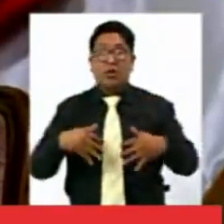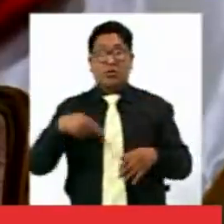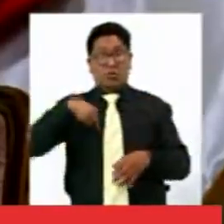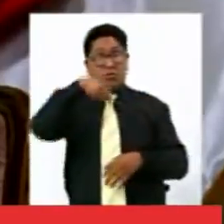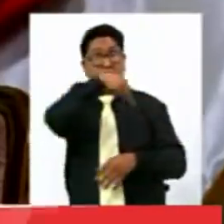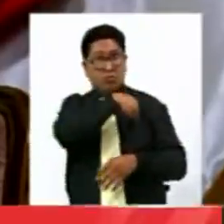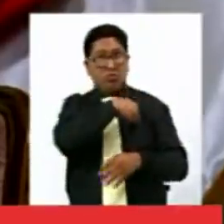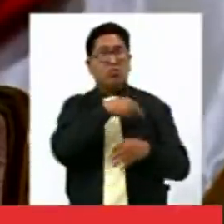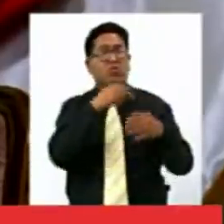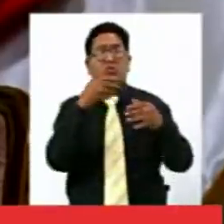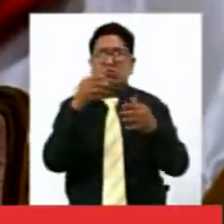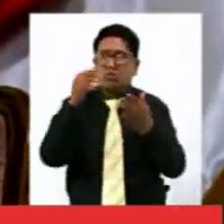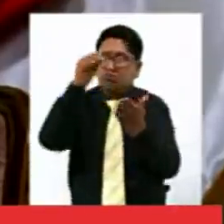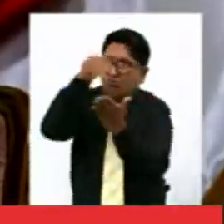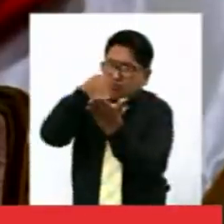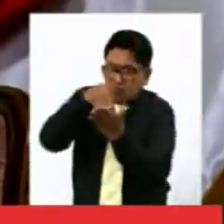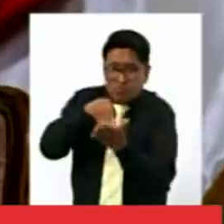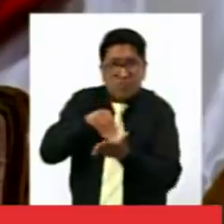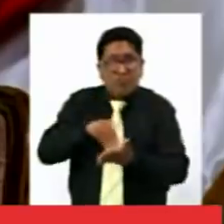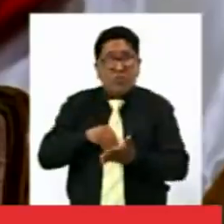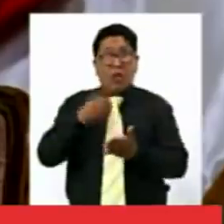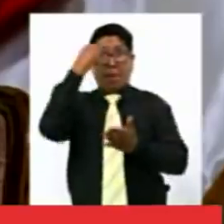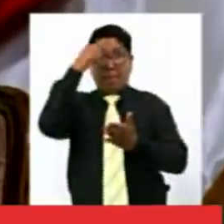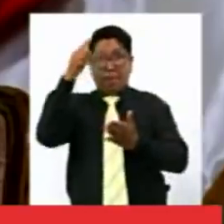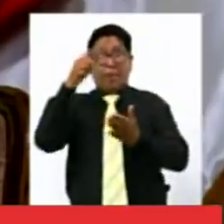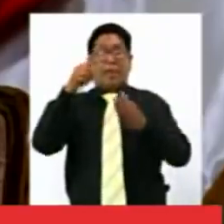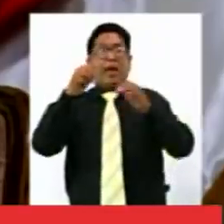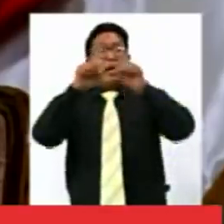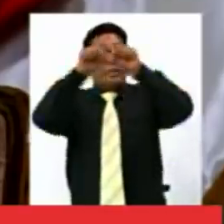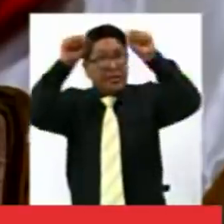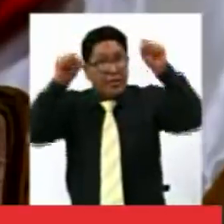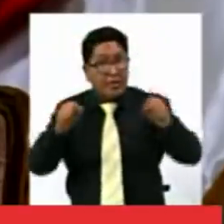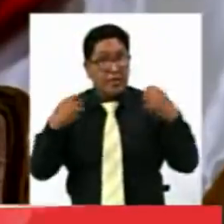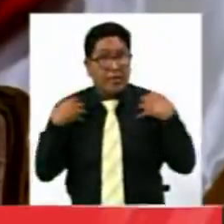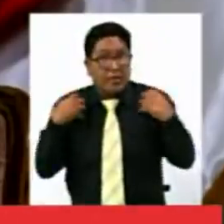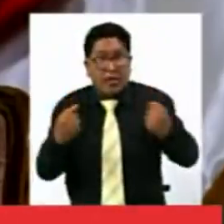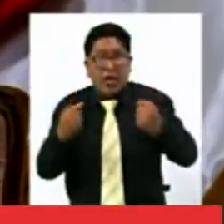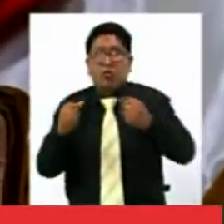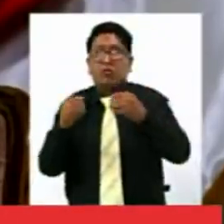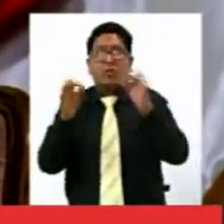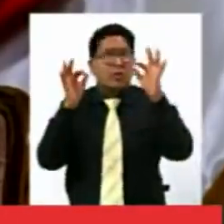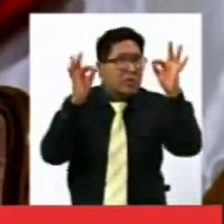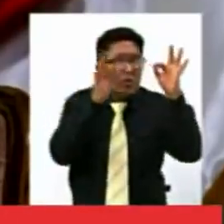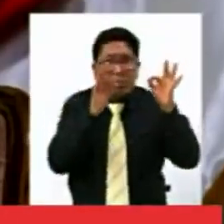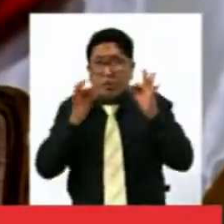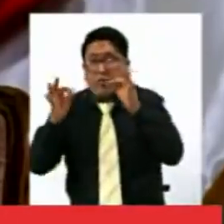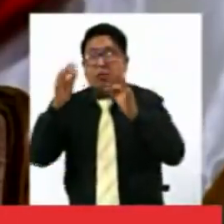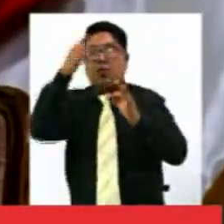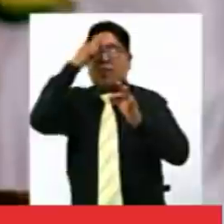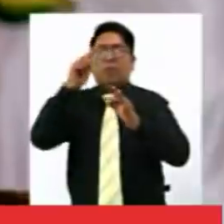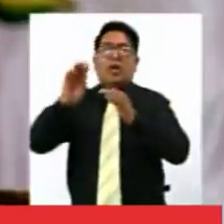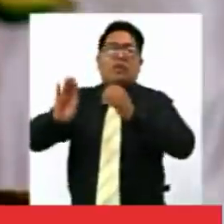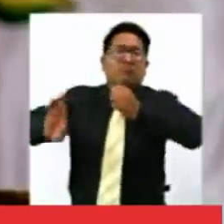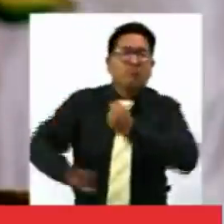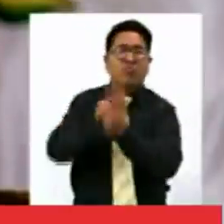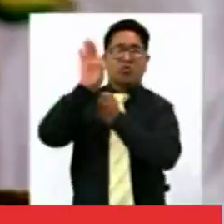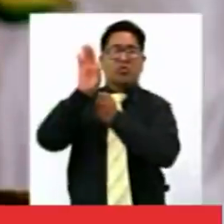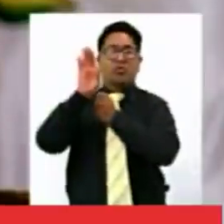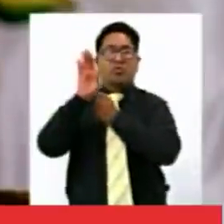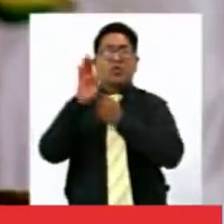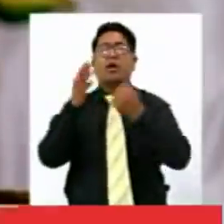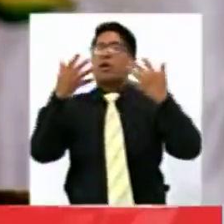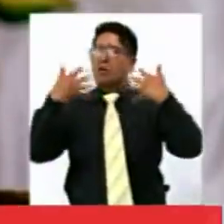todas las medidas necesarias para habilitar nuestro sistema de salud lo mejor posible para afrontar esta crisis ya hemos